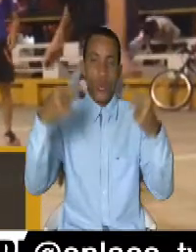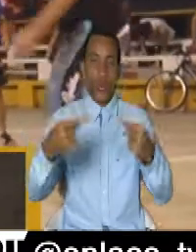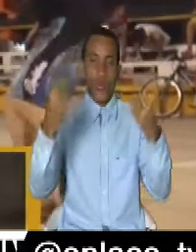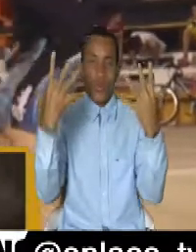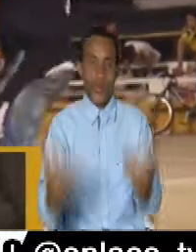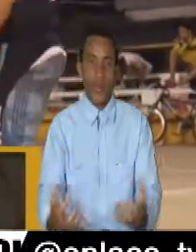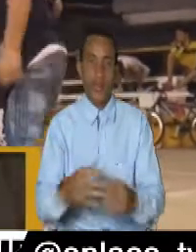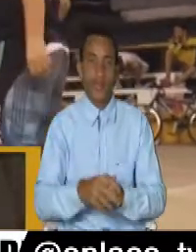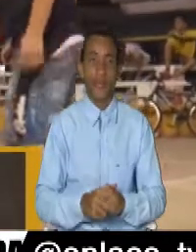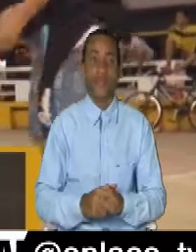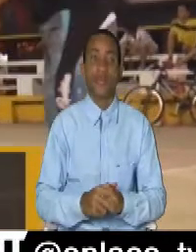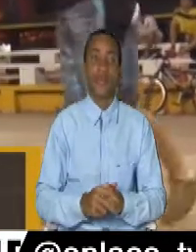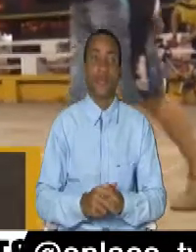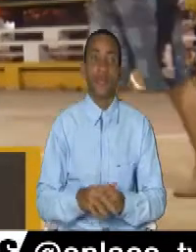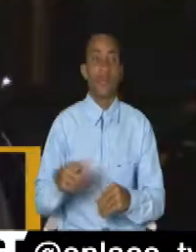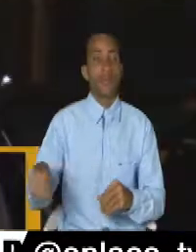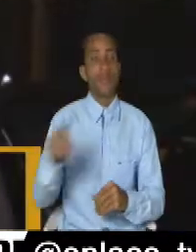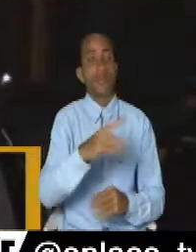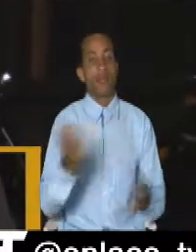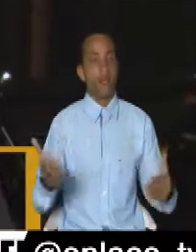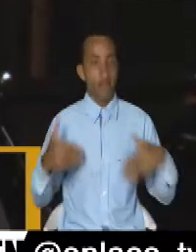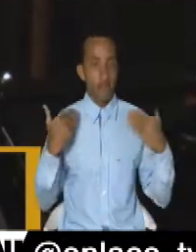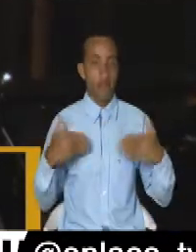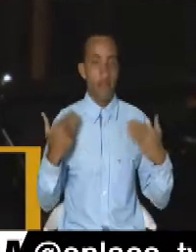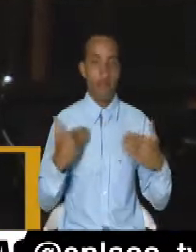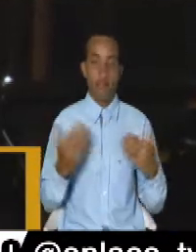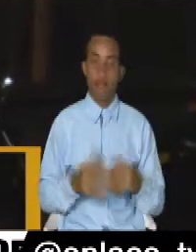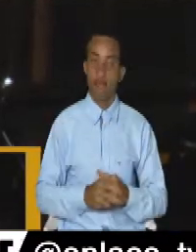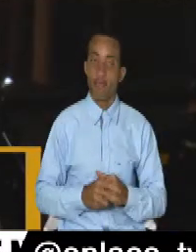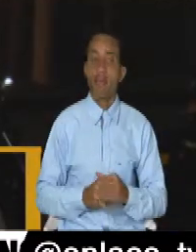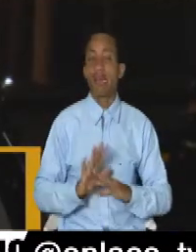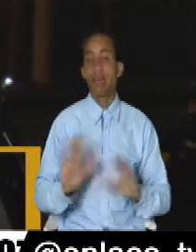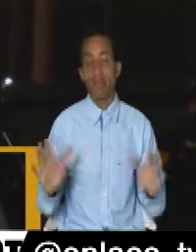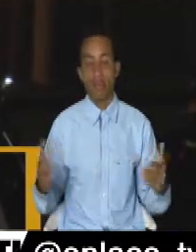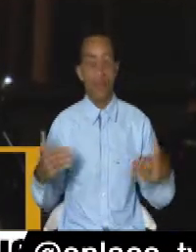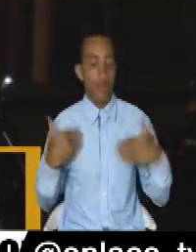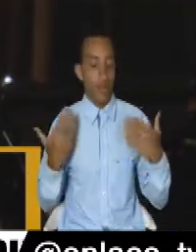Con agrado y con mucha tranquilidad, con mucha alegría,